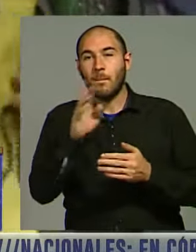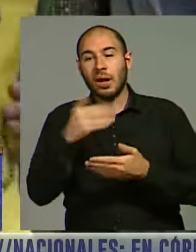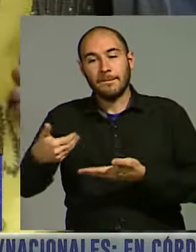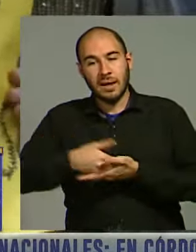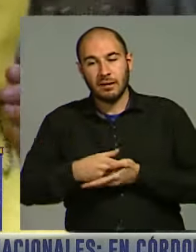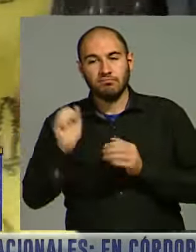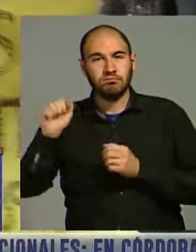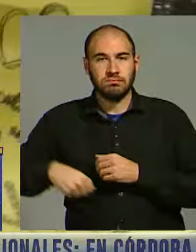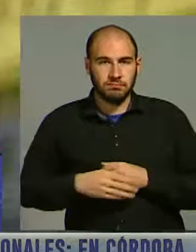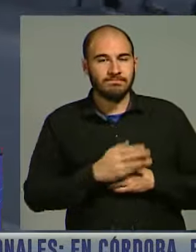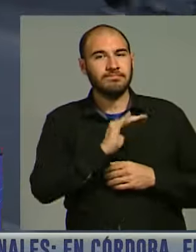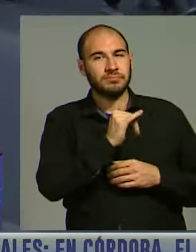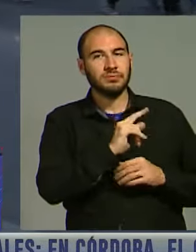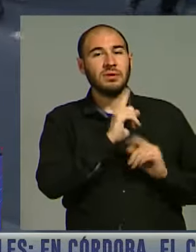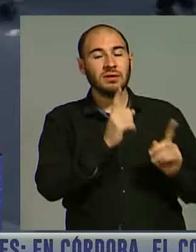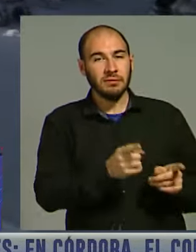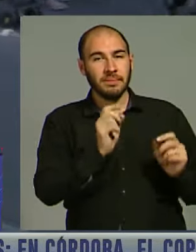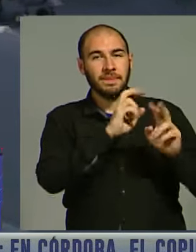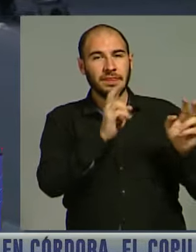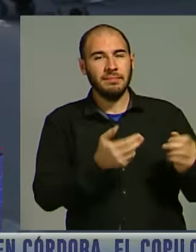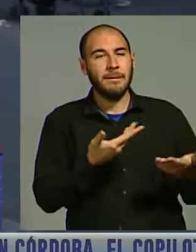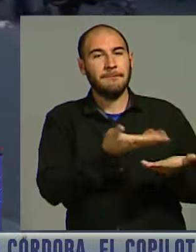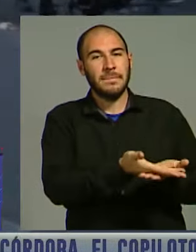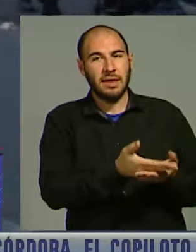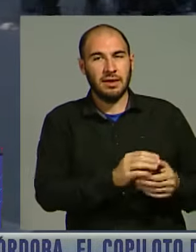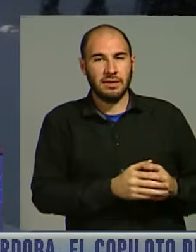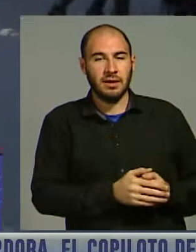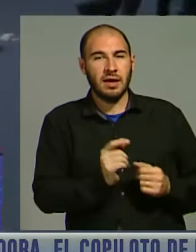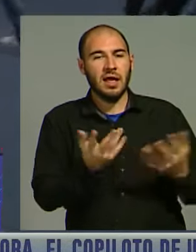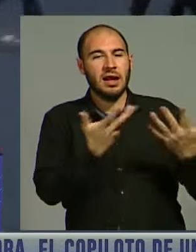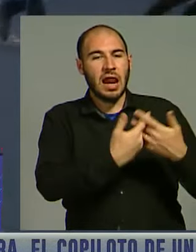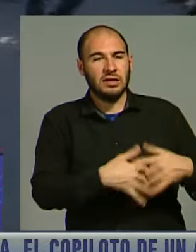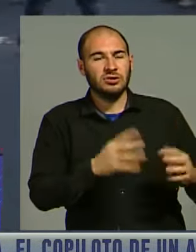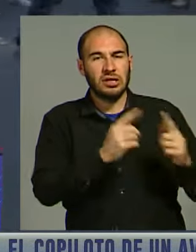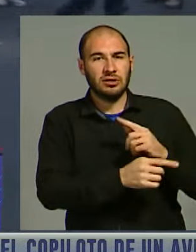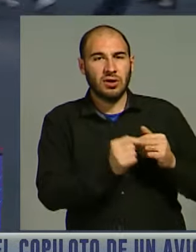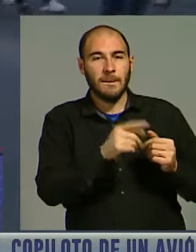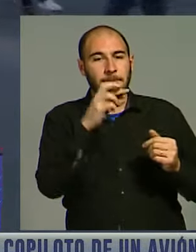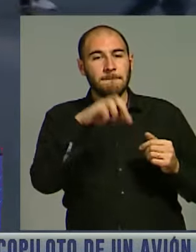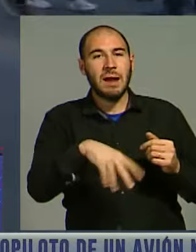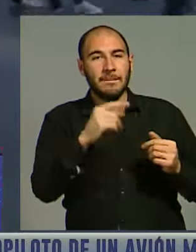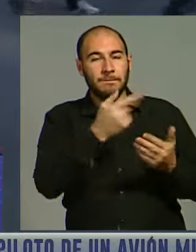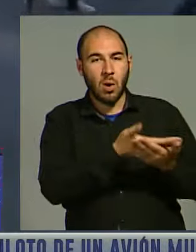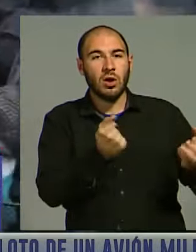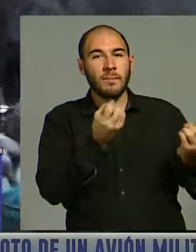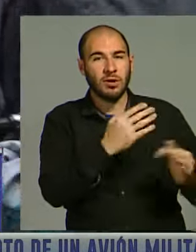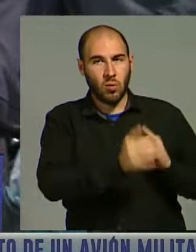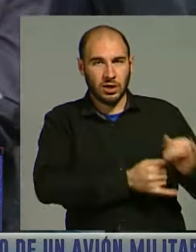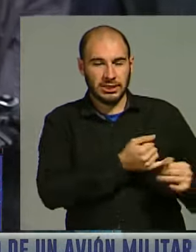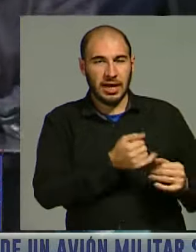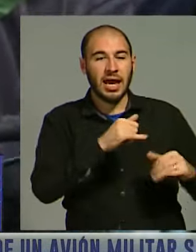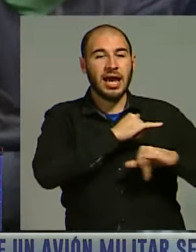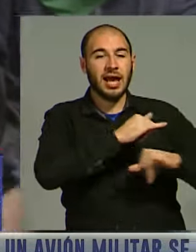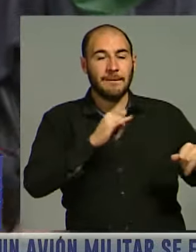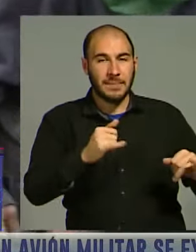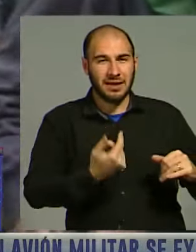mujeres. Exactamente. Además, el tema de las demandas en sí están relacionadas directamente con falta de políticas públicas, porque digo, hacer una campaña